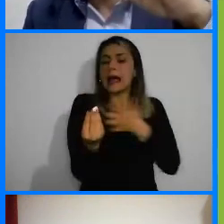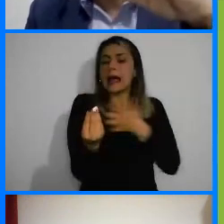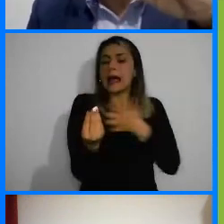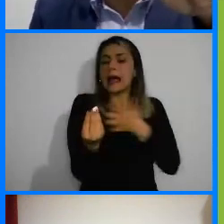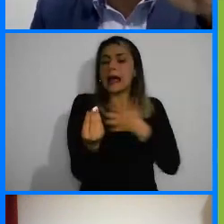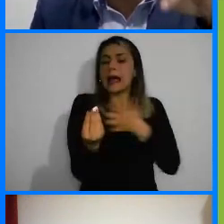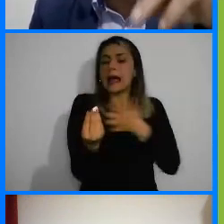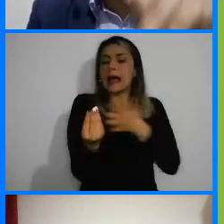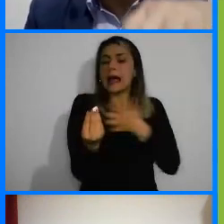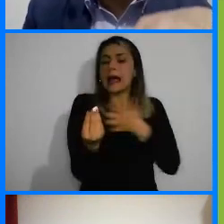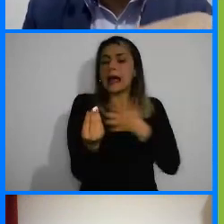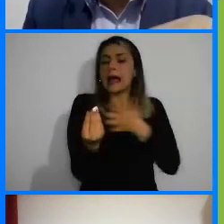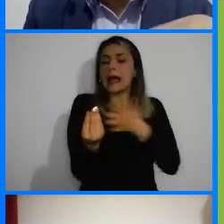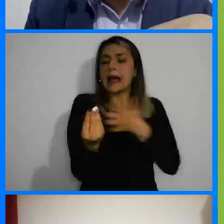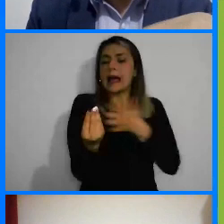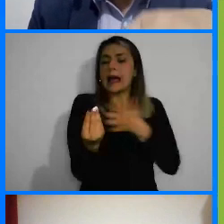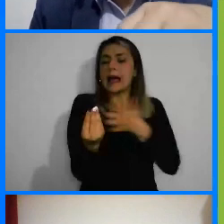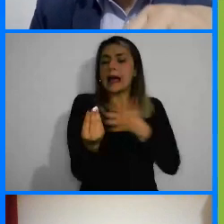conviven con